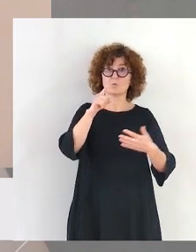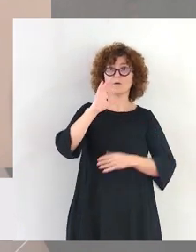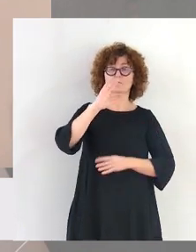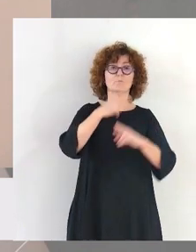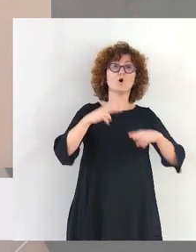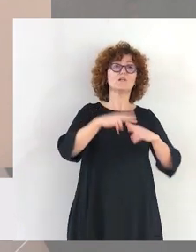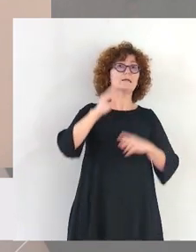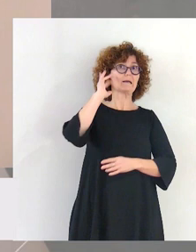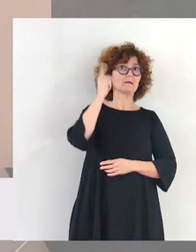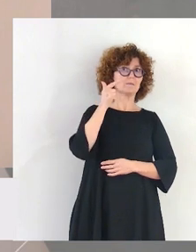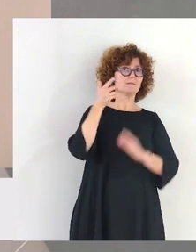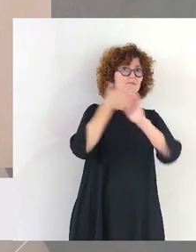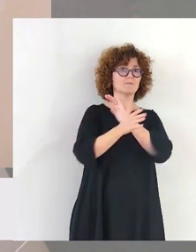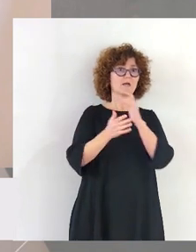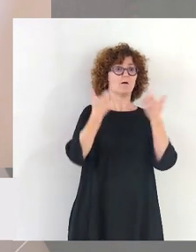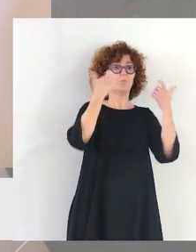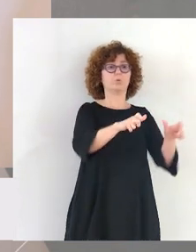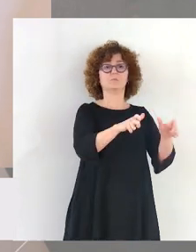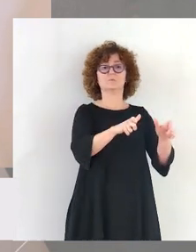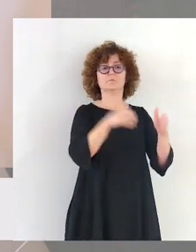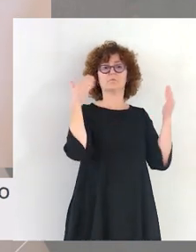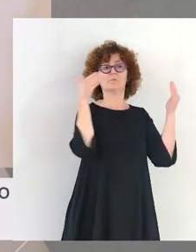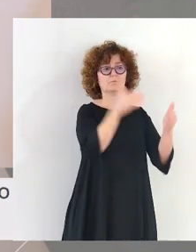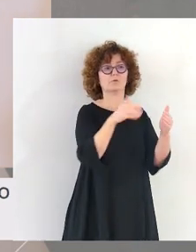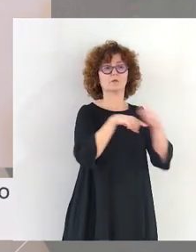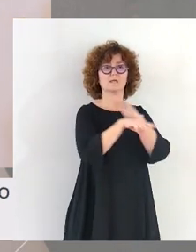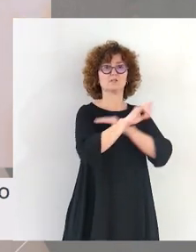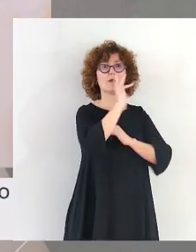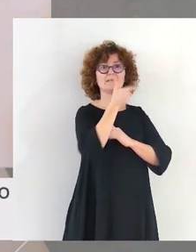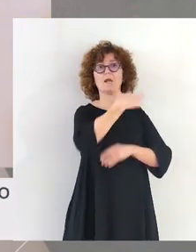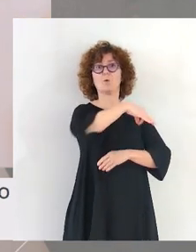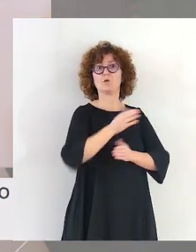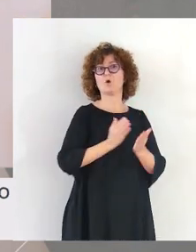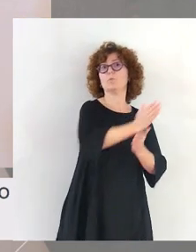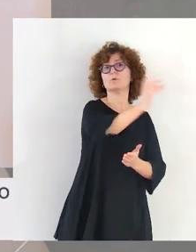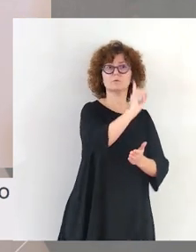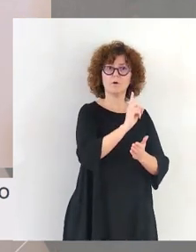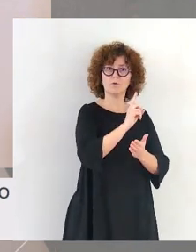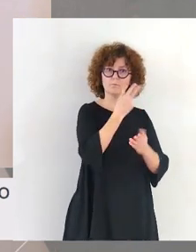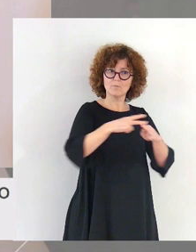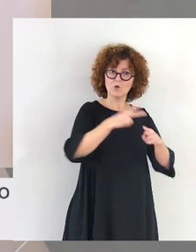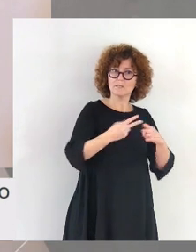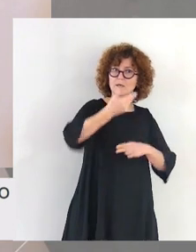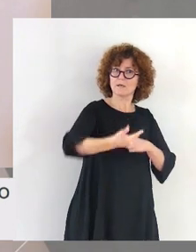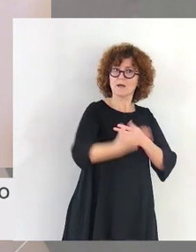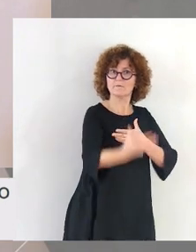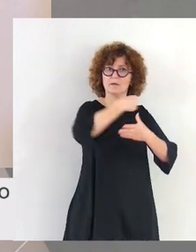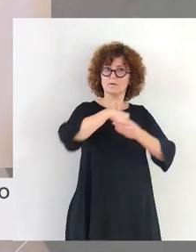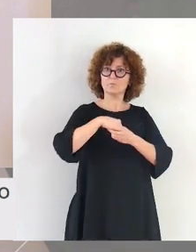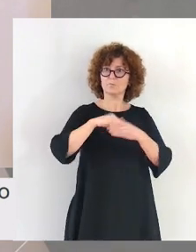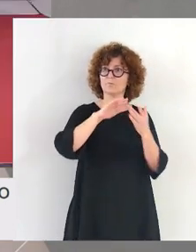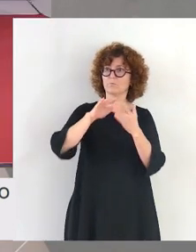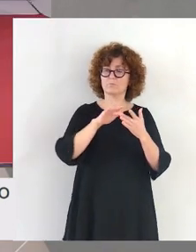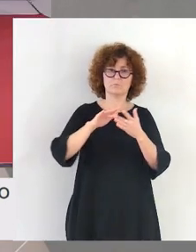política sectorial ligada a la gestión ambiental para convertirse en una política clave de seguridad nacional e